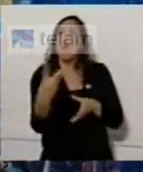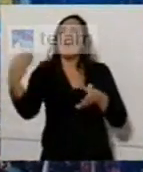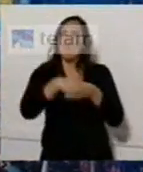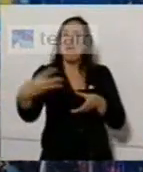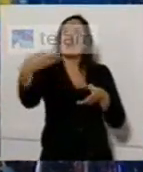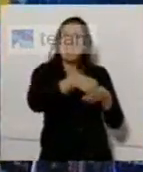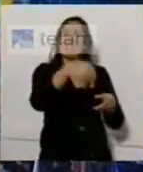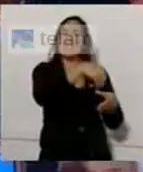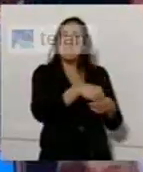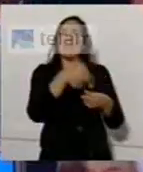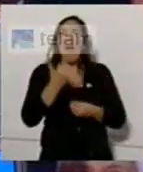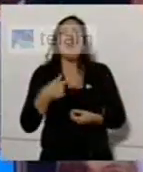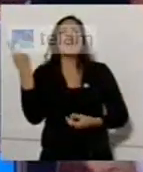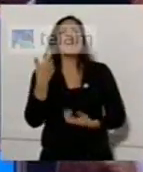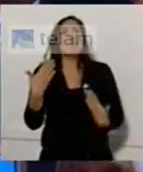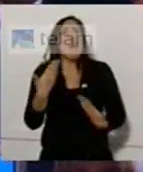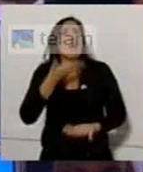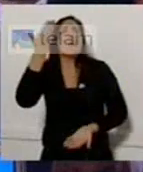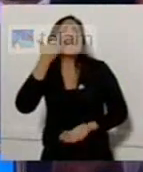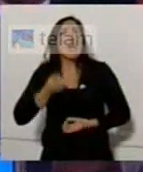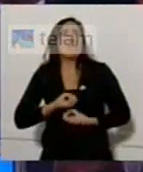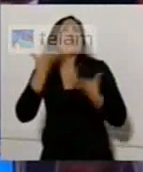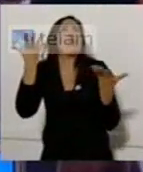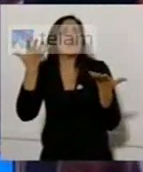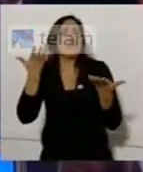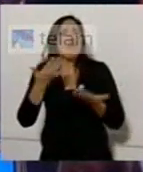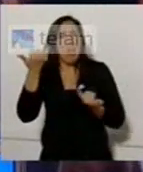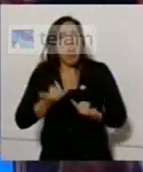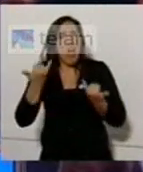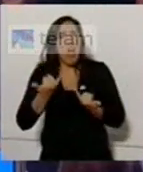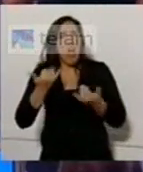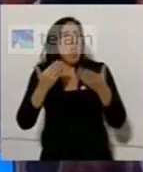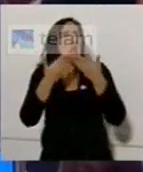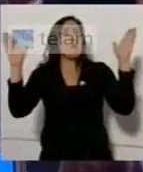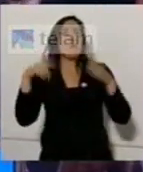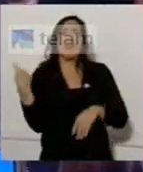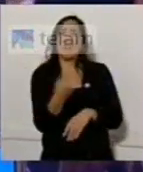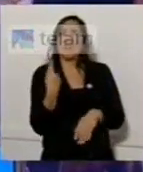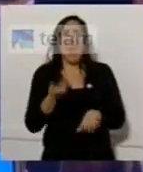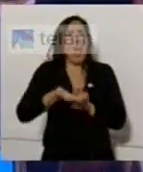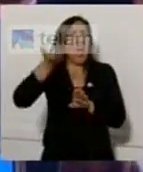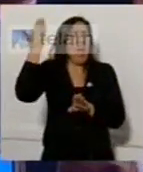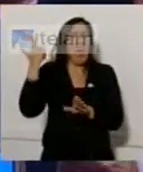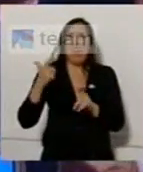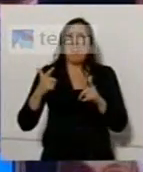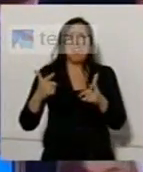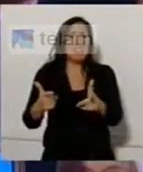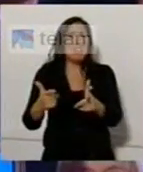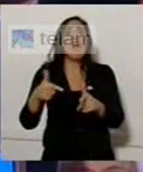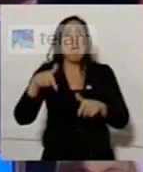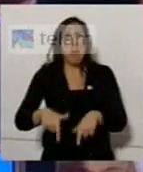una libertad de expresión sin precedentes en la historia argentina. Tenemos